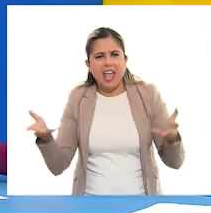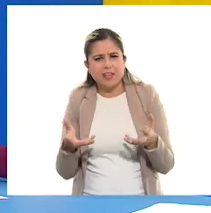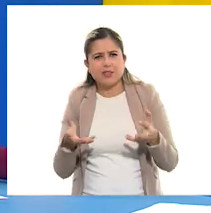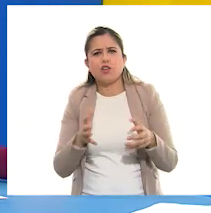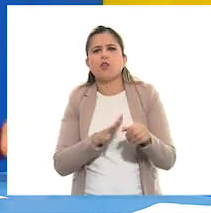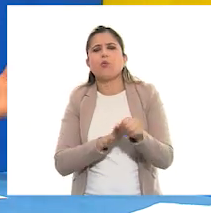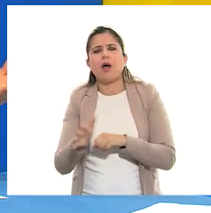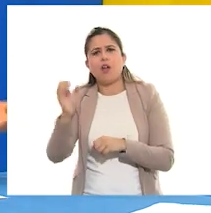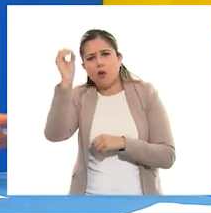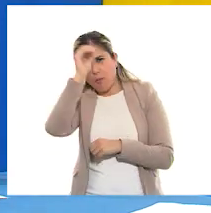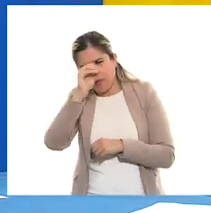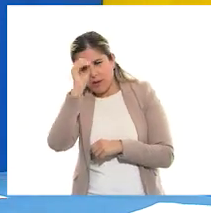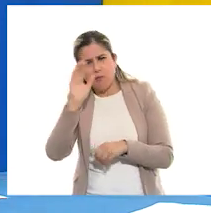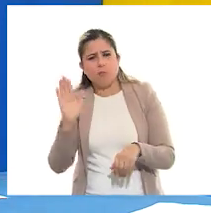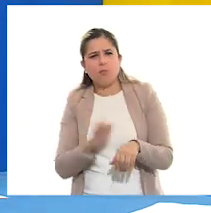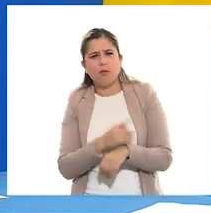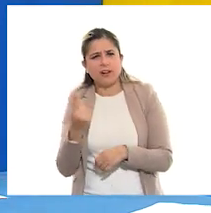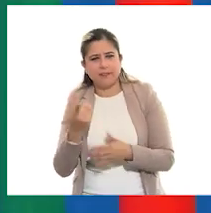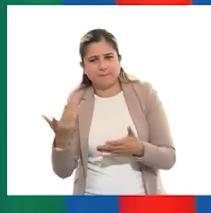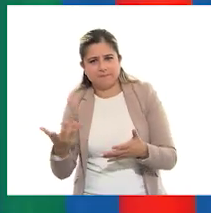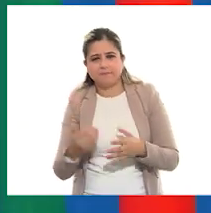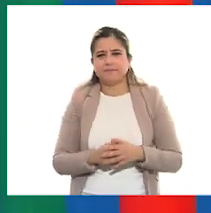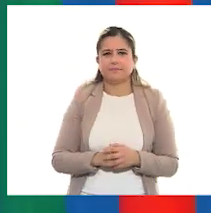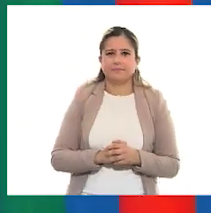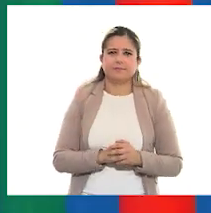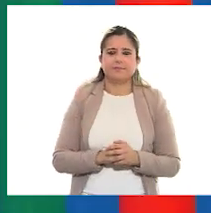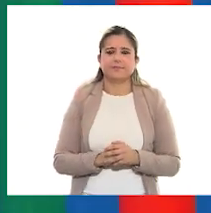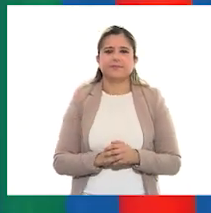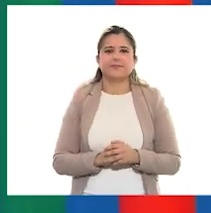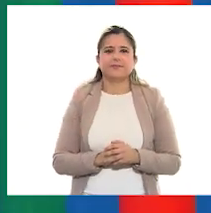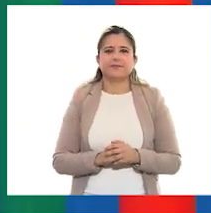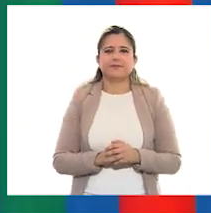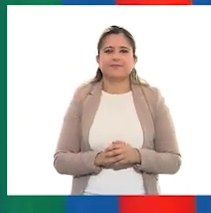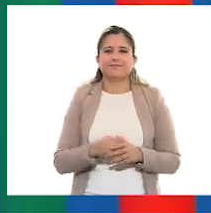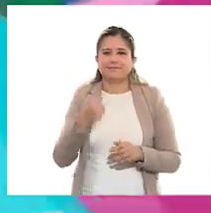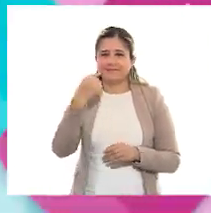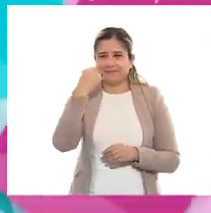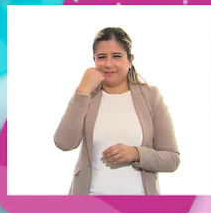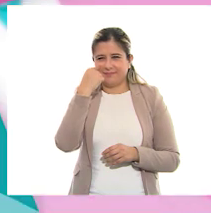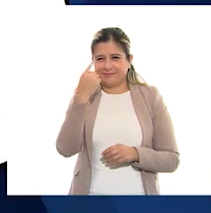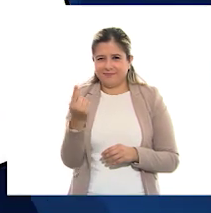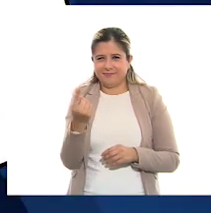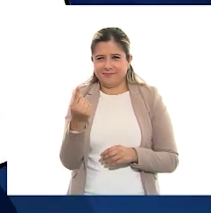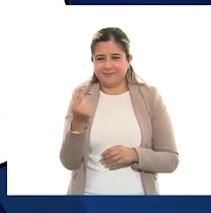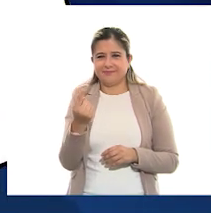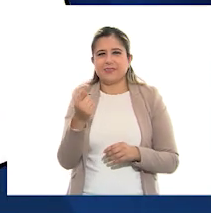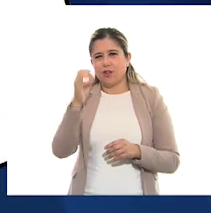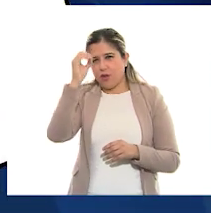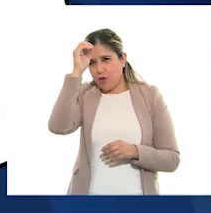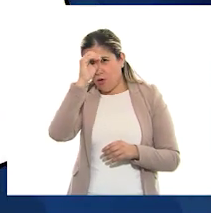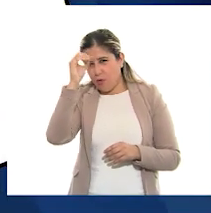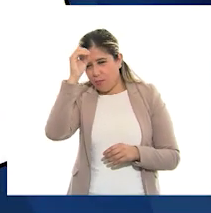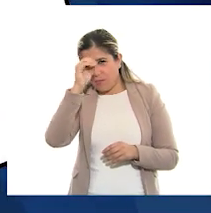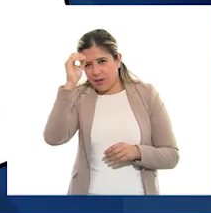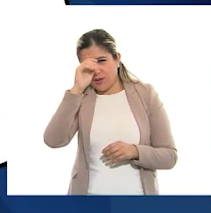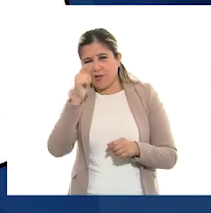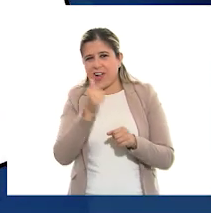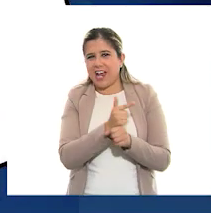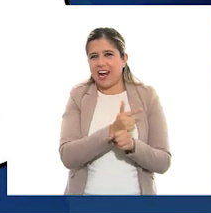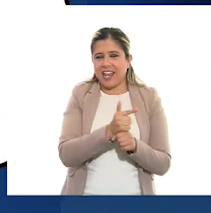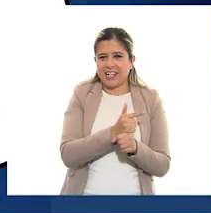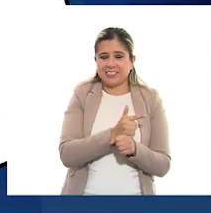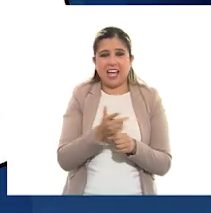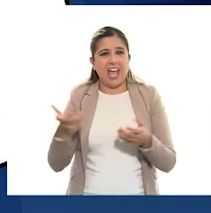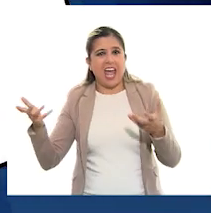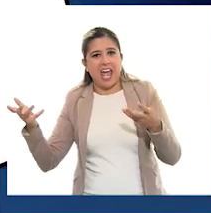las opiniones y por qué. A ver, veo que las opiniones están en gris y